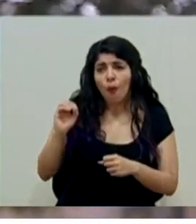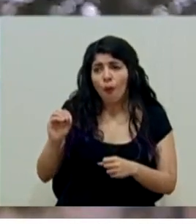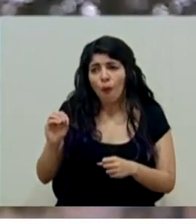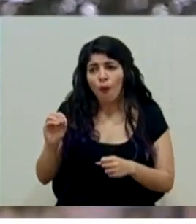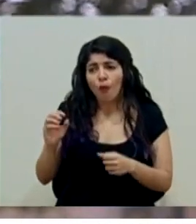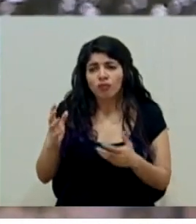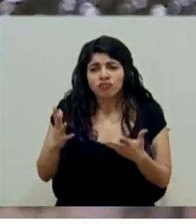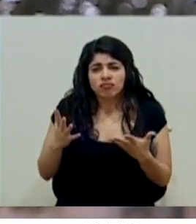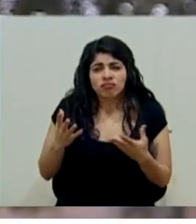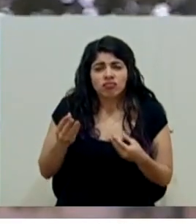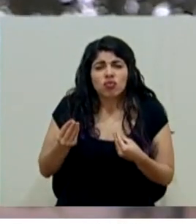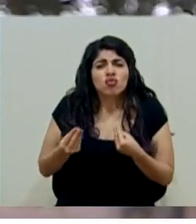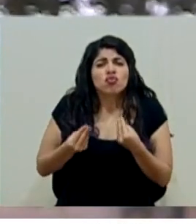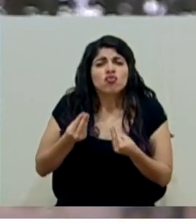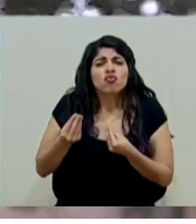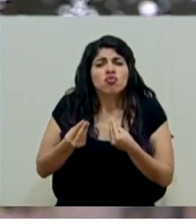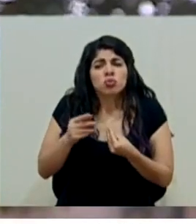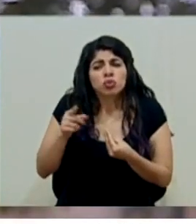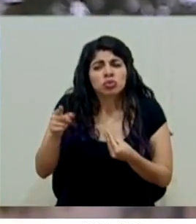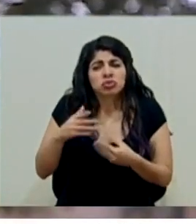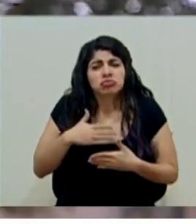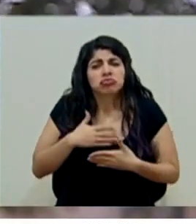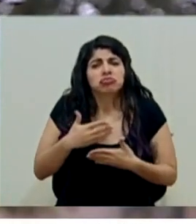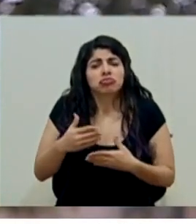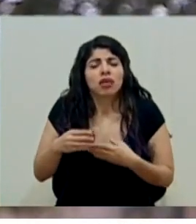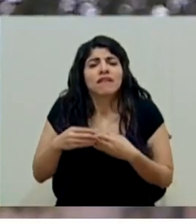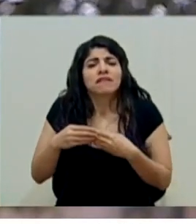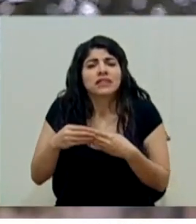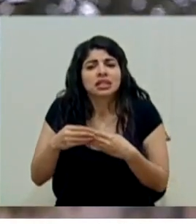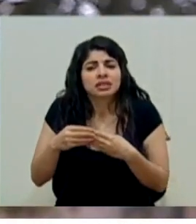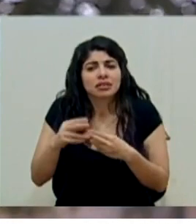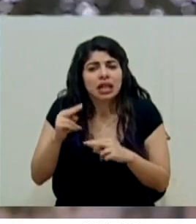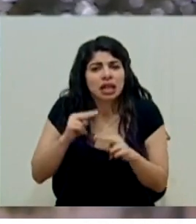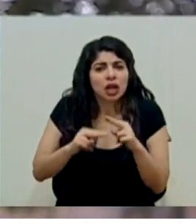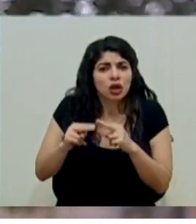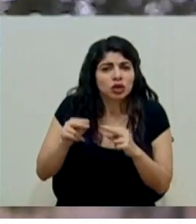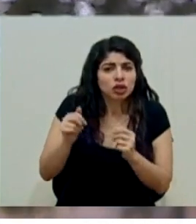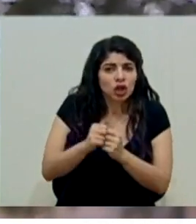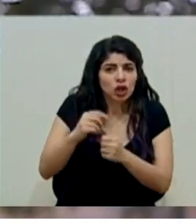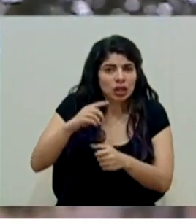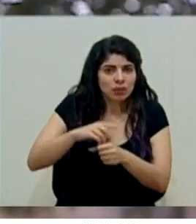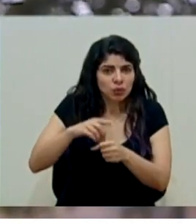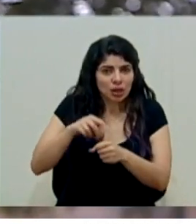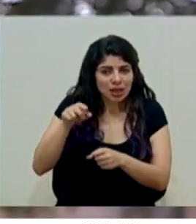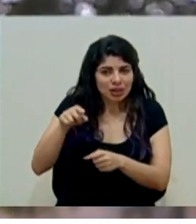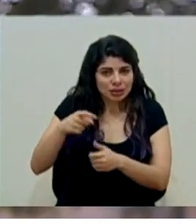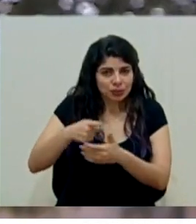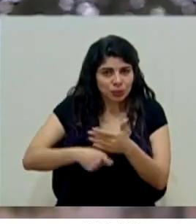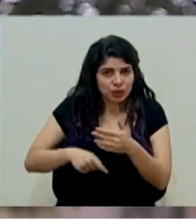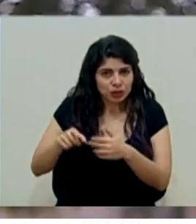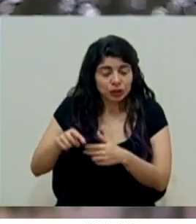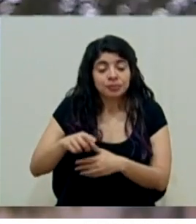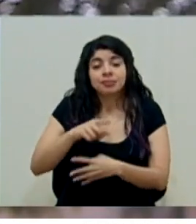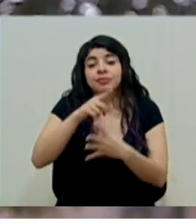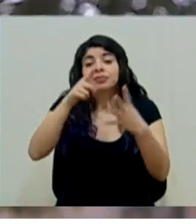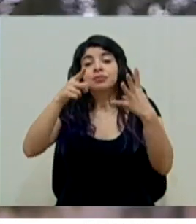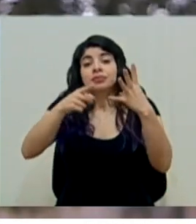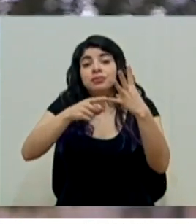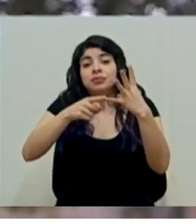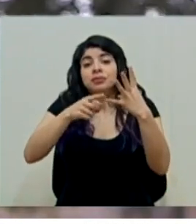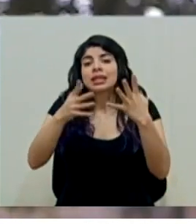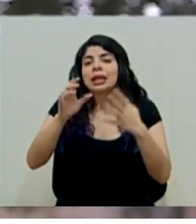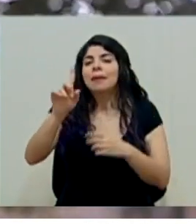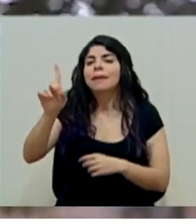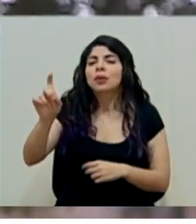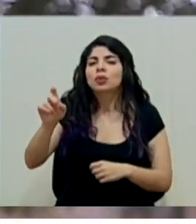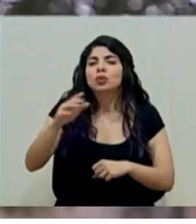¿O de qué forma estarían dispuestos a ceder ustedes en una negociación con los diputados? Y finalmente también queríamos